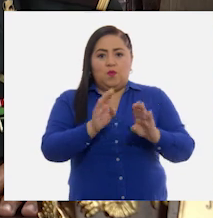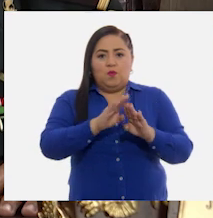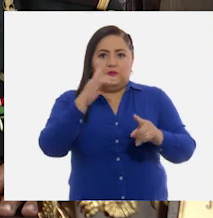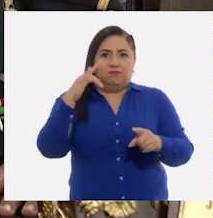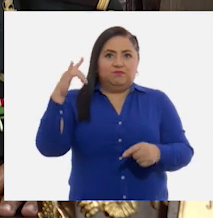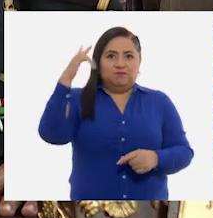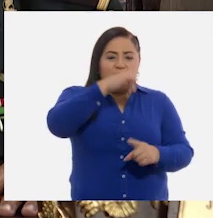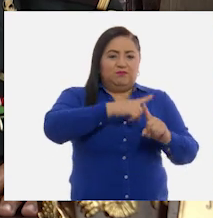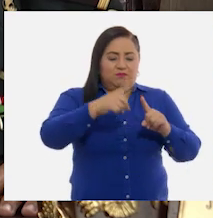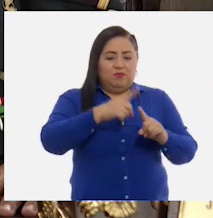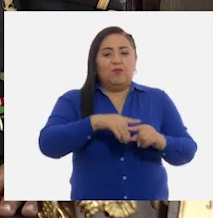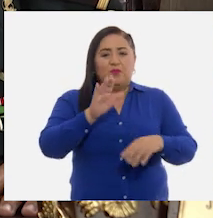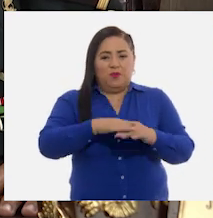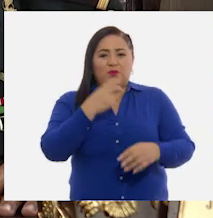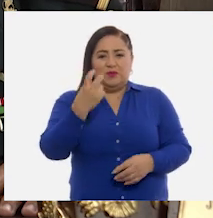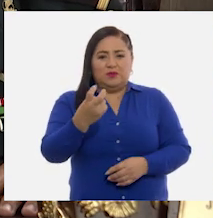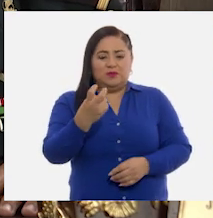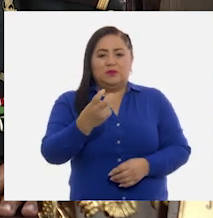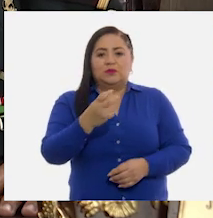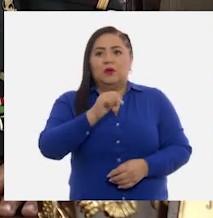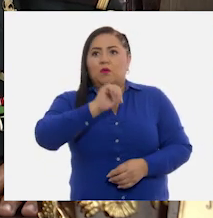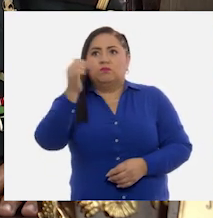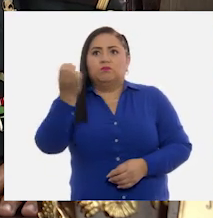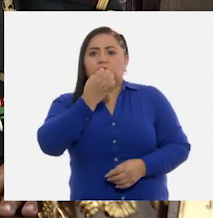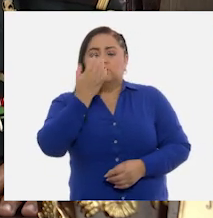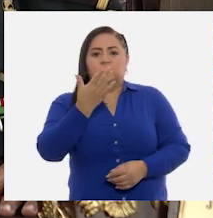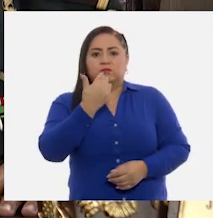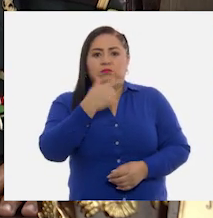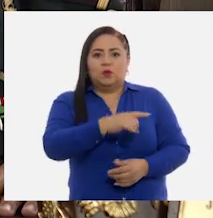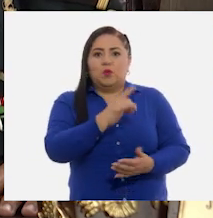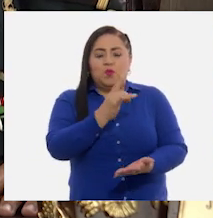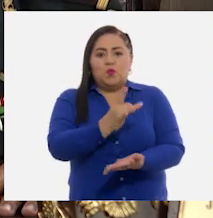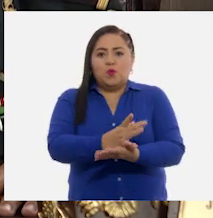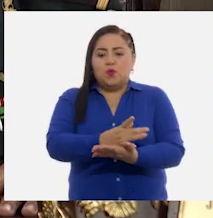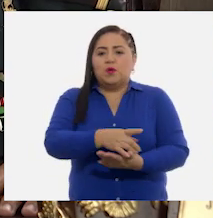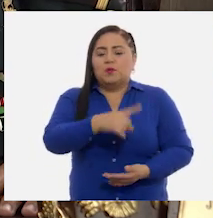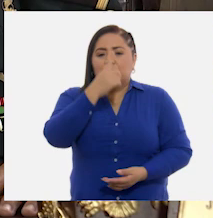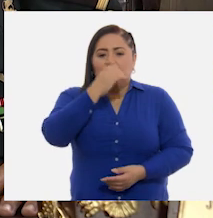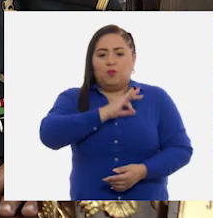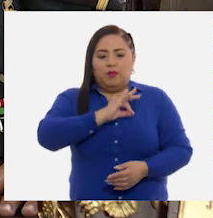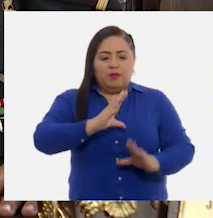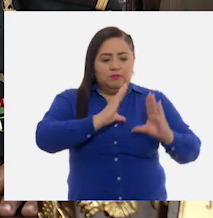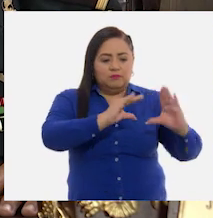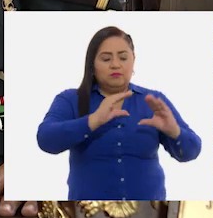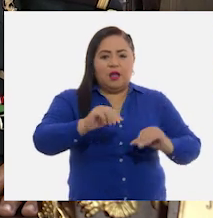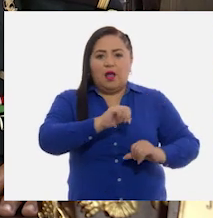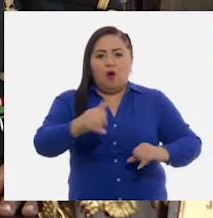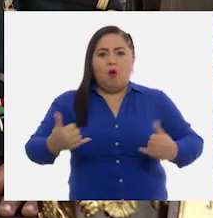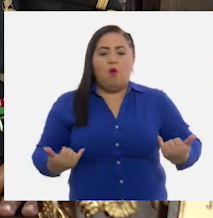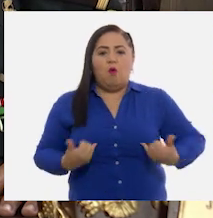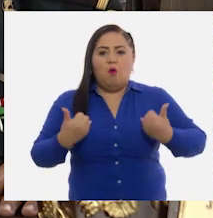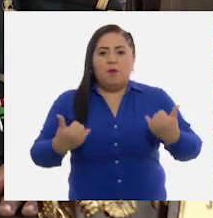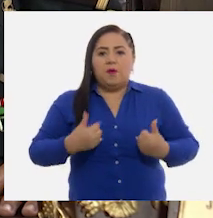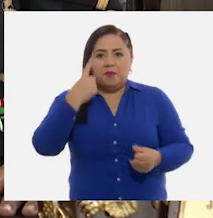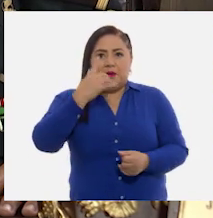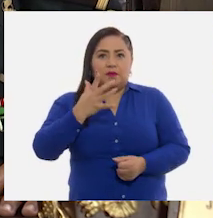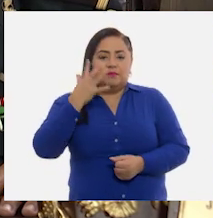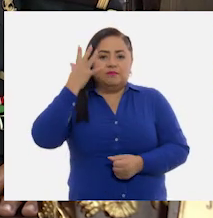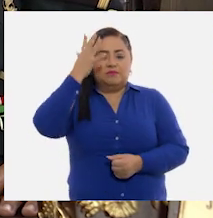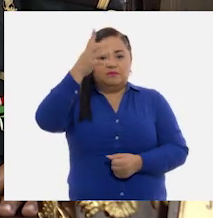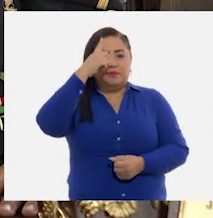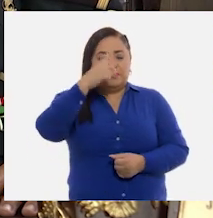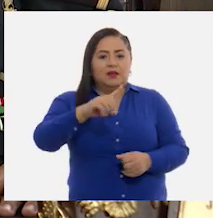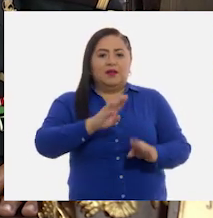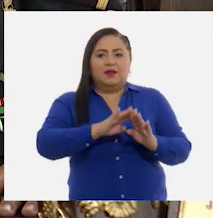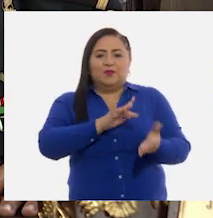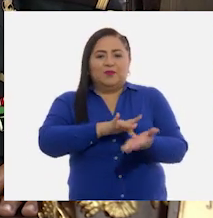Aérea. Entonces, no hay otra escuela como tal que pueda formar jóvenes que van a ser oficiales